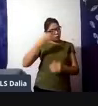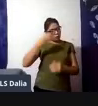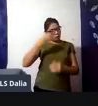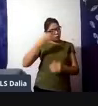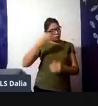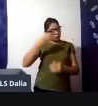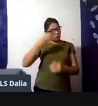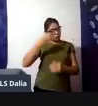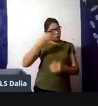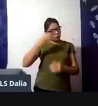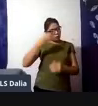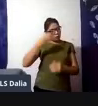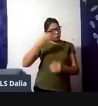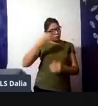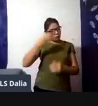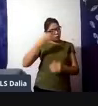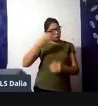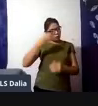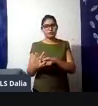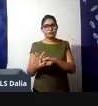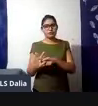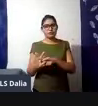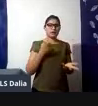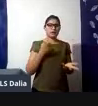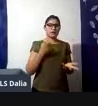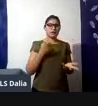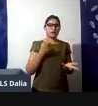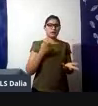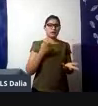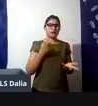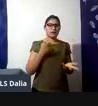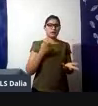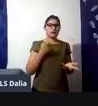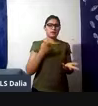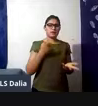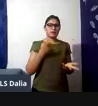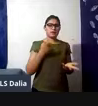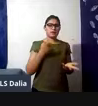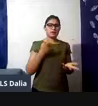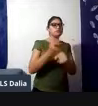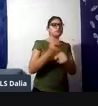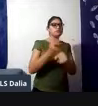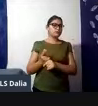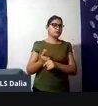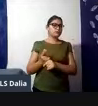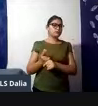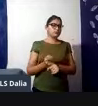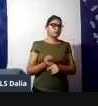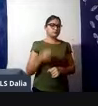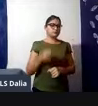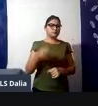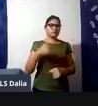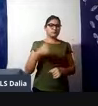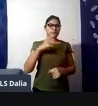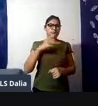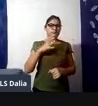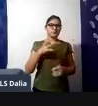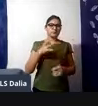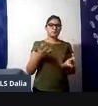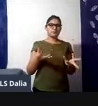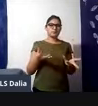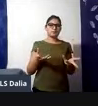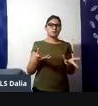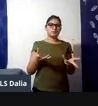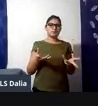que encontramos como casos de bullying que hemos sabido de muchos sentidos y de muchas cuestiones y que en el tema